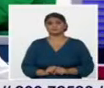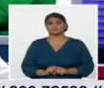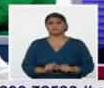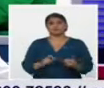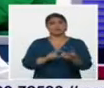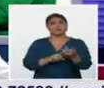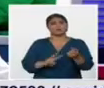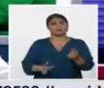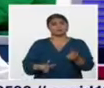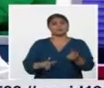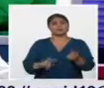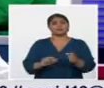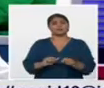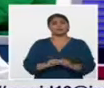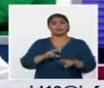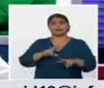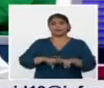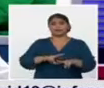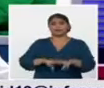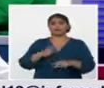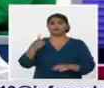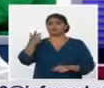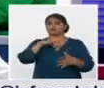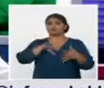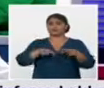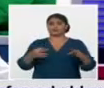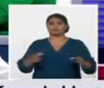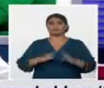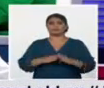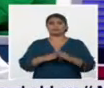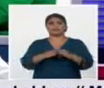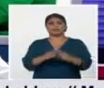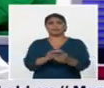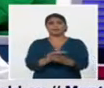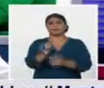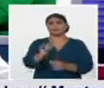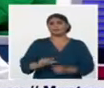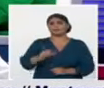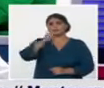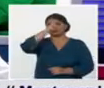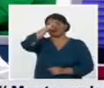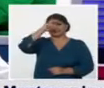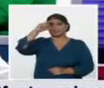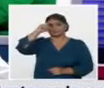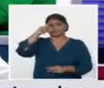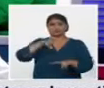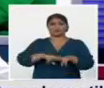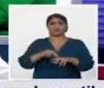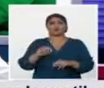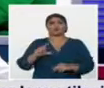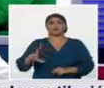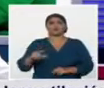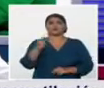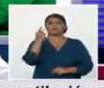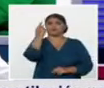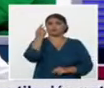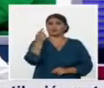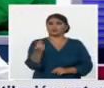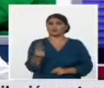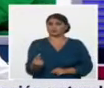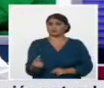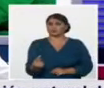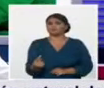de Artemisa, de Granma, de Mayabeque, de Santi Espíritus y de Holguín, 1 de cada uno, todos contactos de